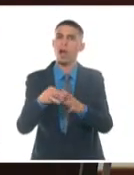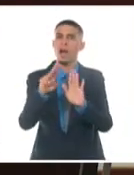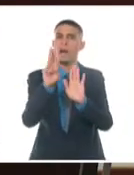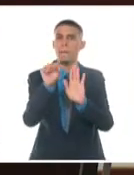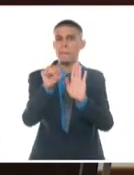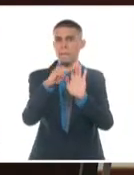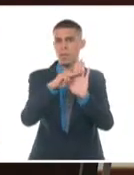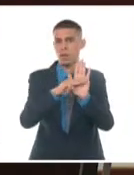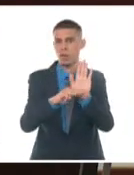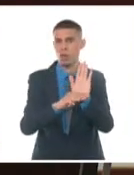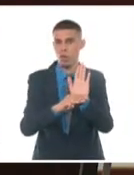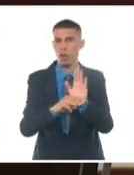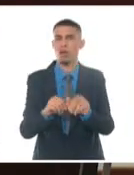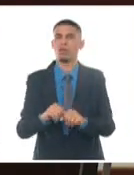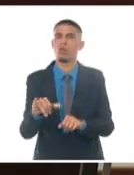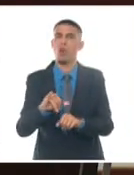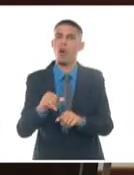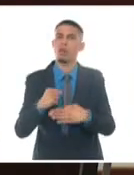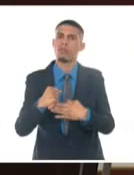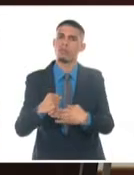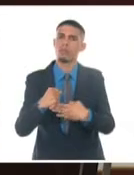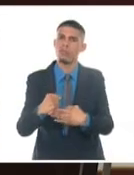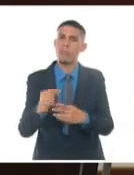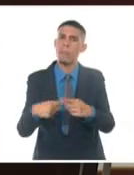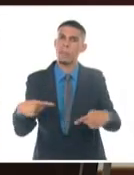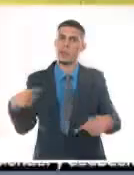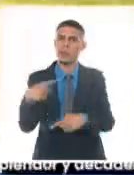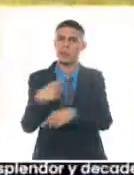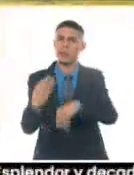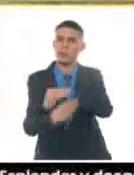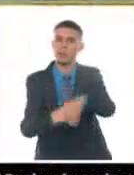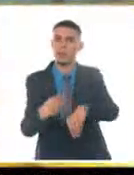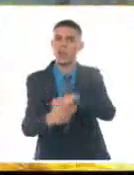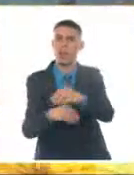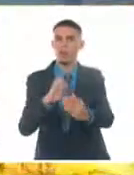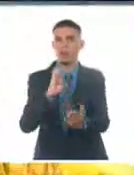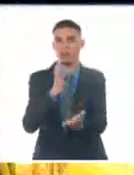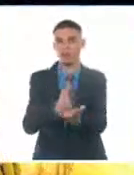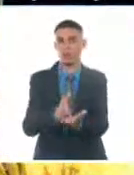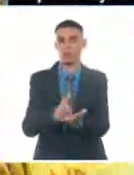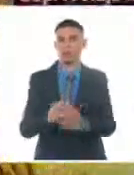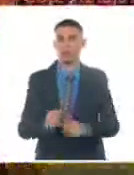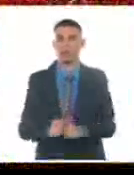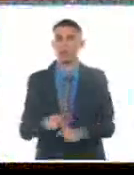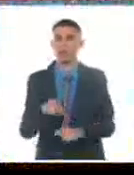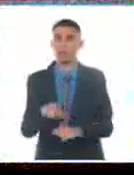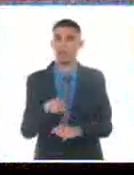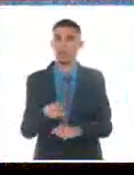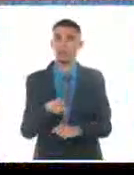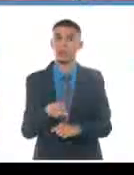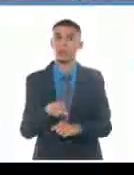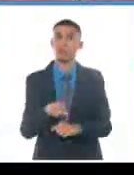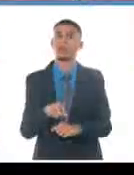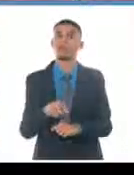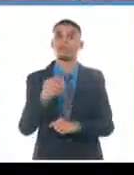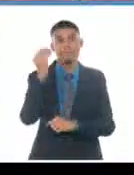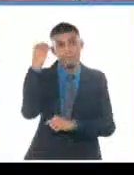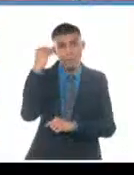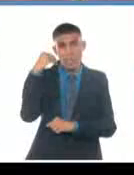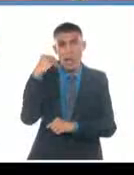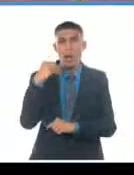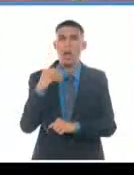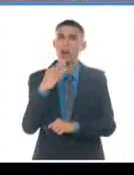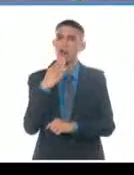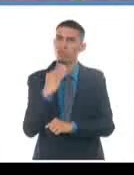acompañamiento permanente a las principales transformaciones del sistema educativo en nuestro país. Un espacio de teleformación donde el saber llega de la mano de las